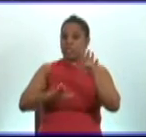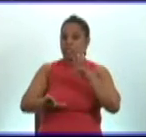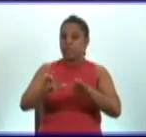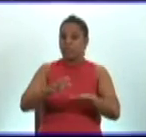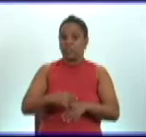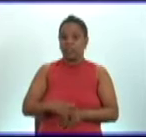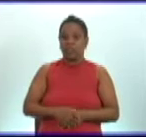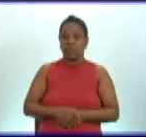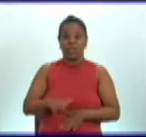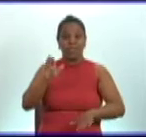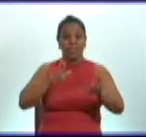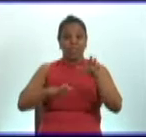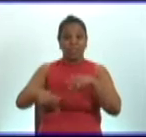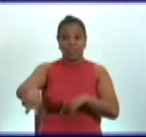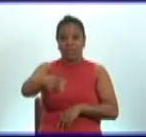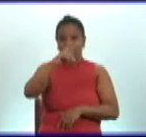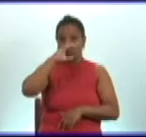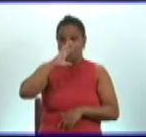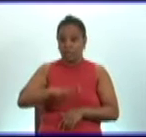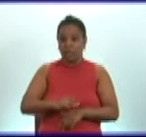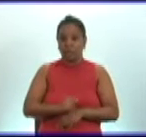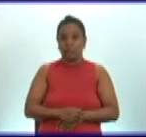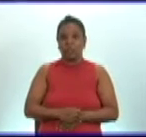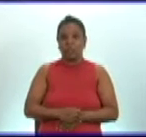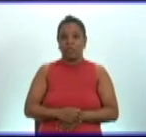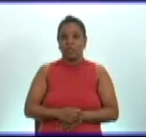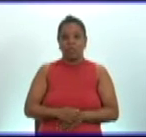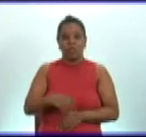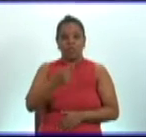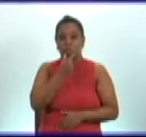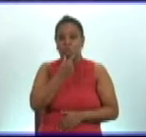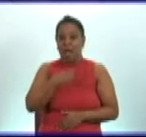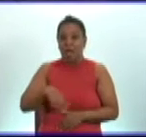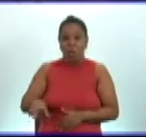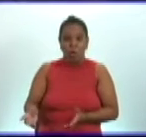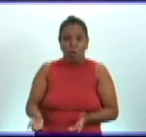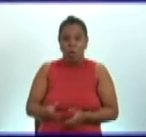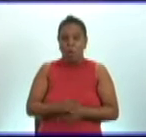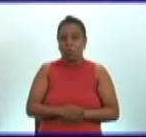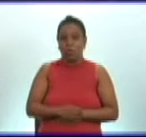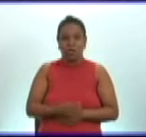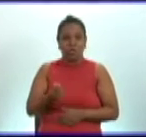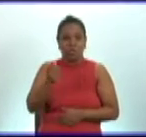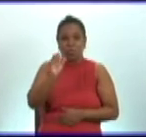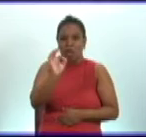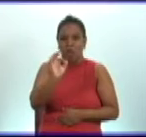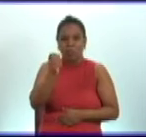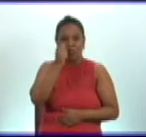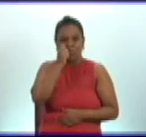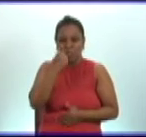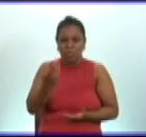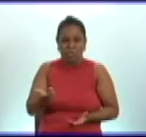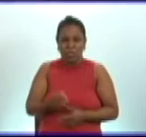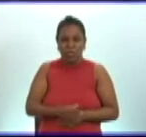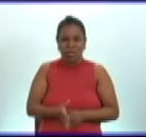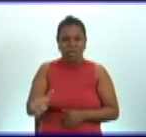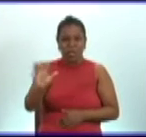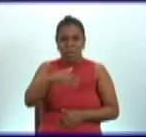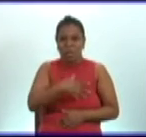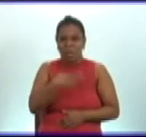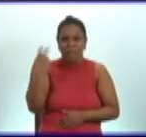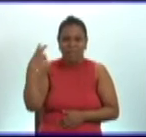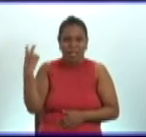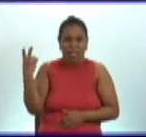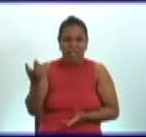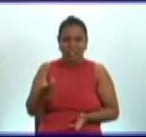Defender a esos niños que apenas salen de la pubertad para entrar en esa edad juvenil en que no hay odios, no hay venganza, no hay pasiones.